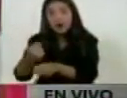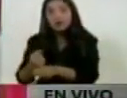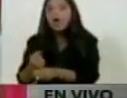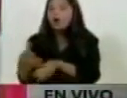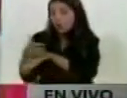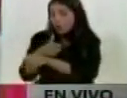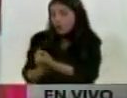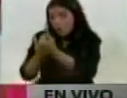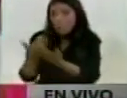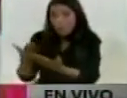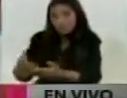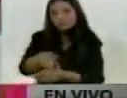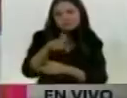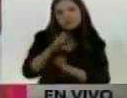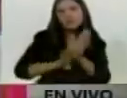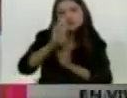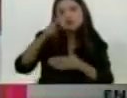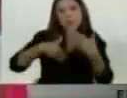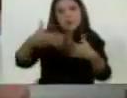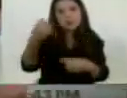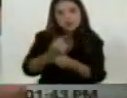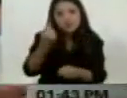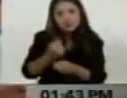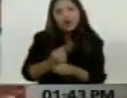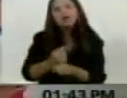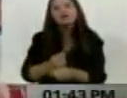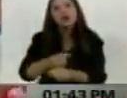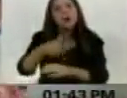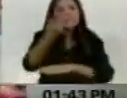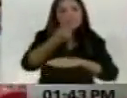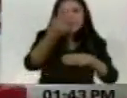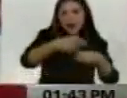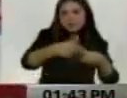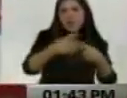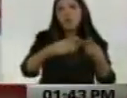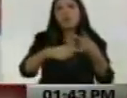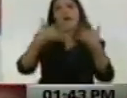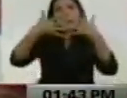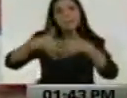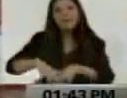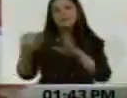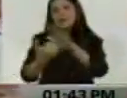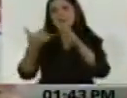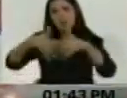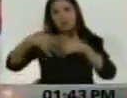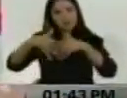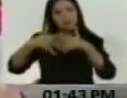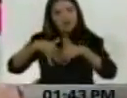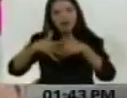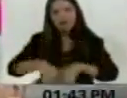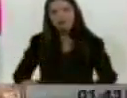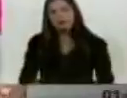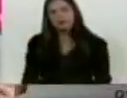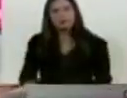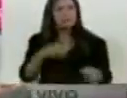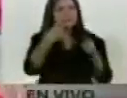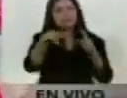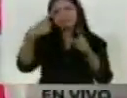gobierno, recuperamos y estamos produciendo en pozos petroleros, en empresas industriales y de